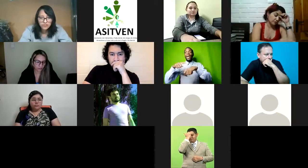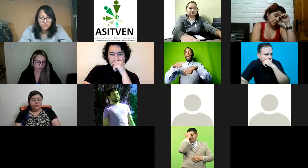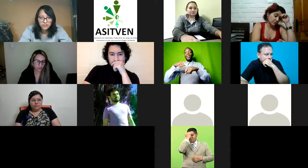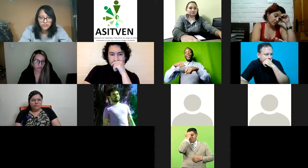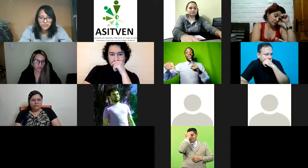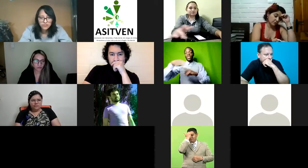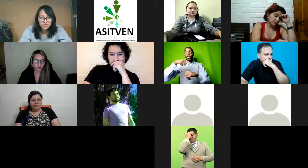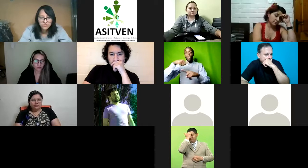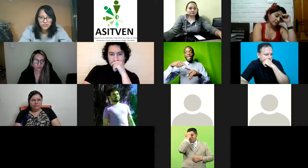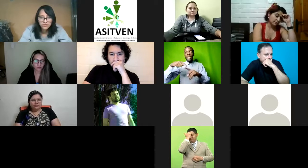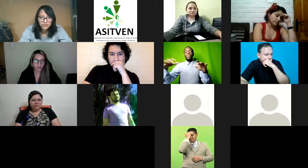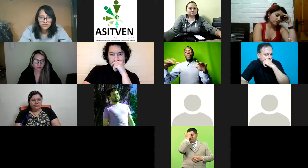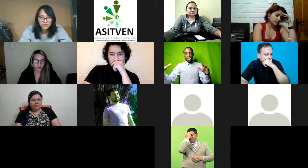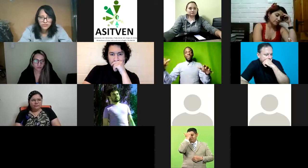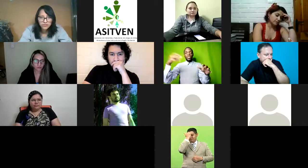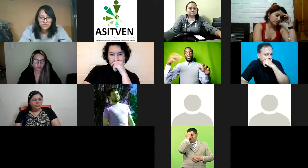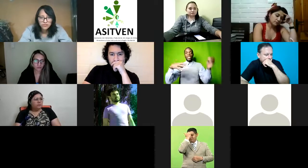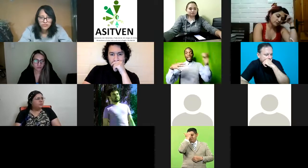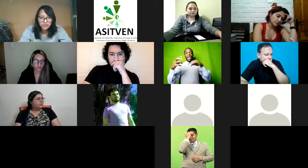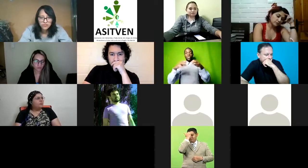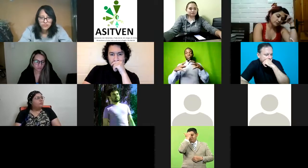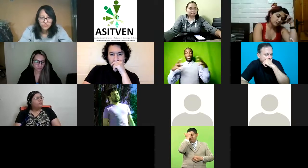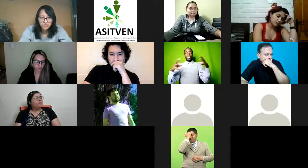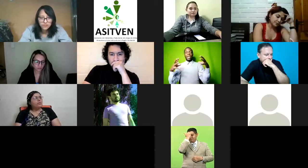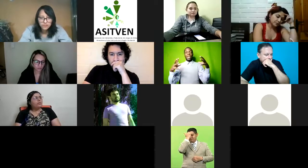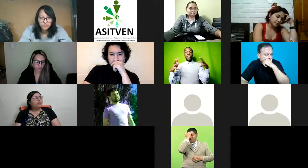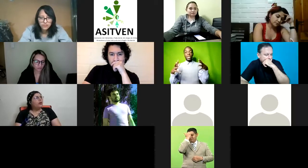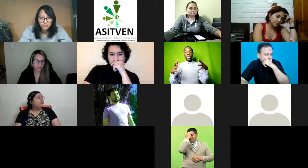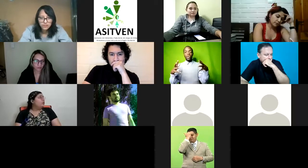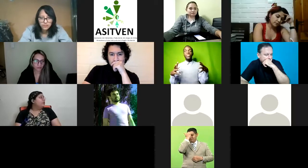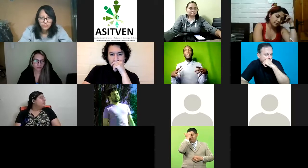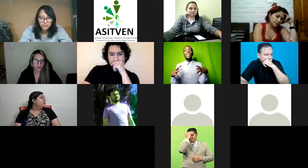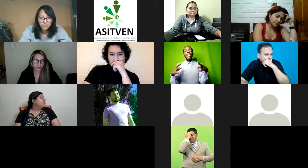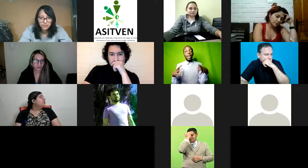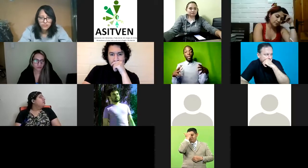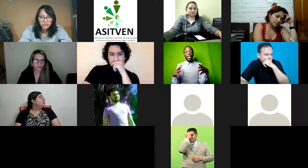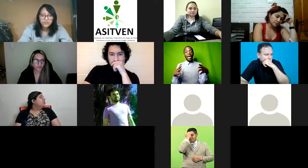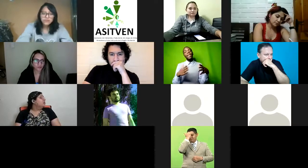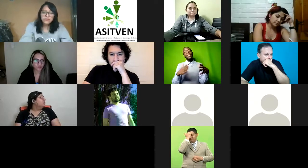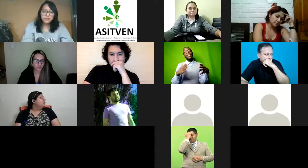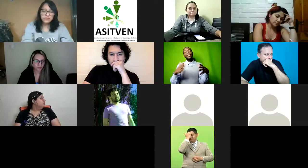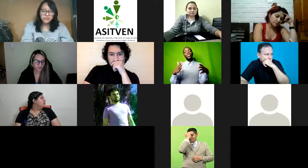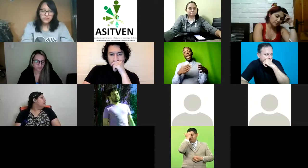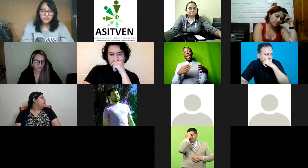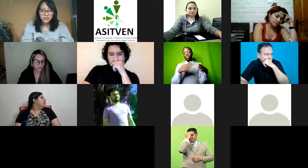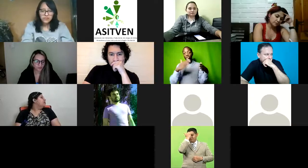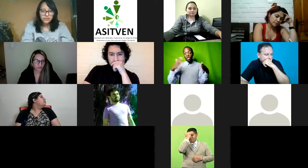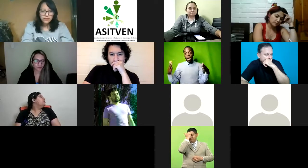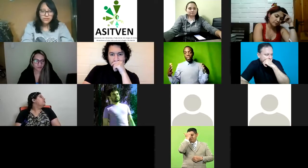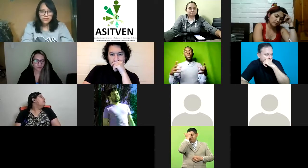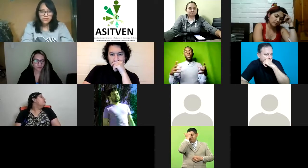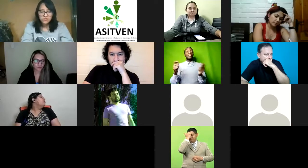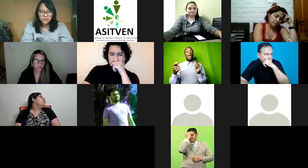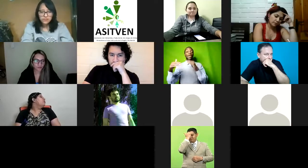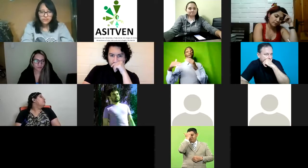determinada, contextual, y entonces se crea un sistema lingüístico que pueda durar mucho